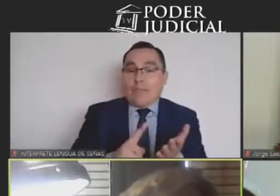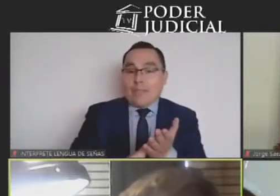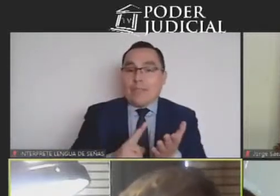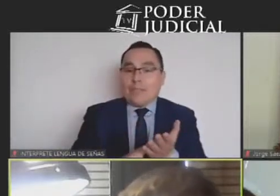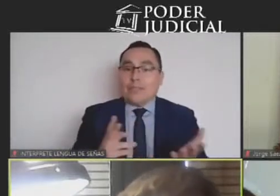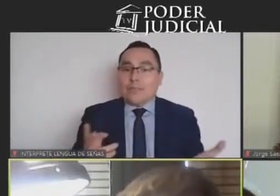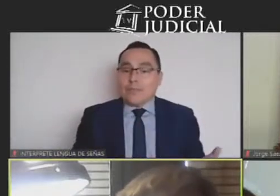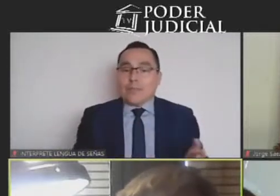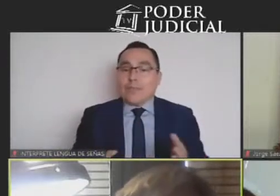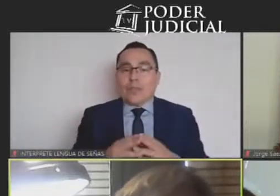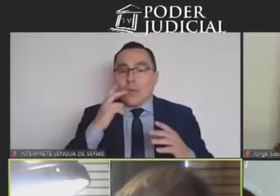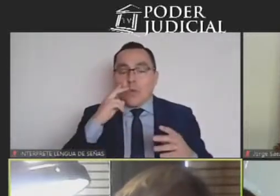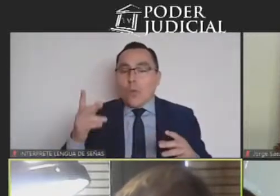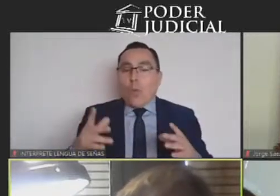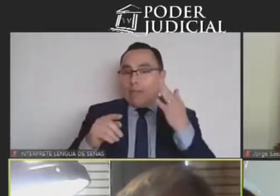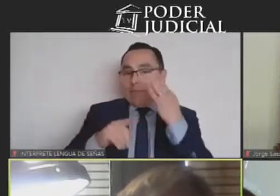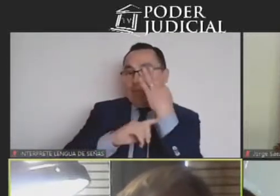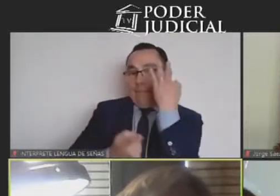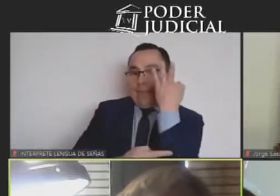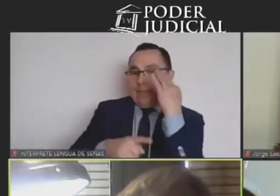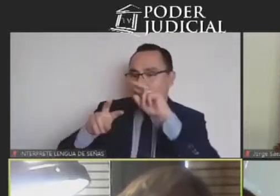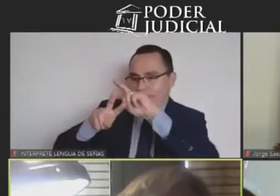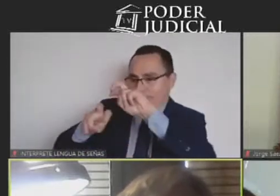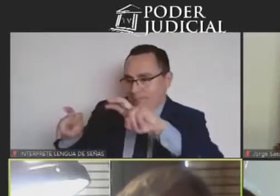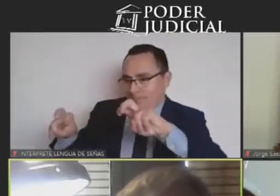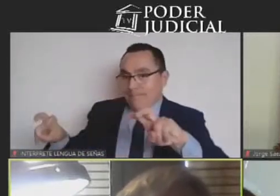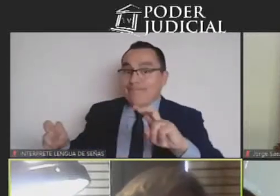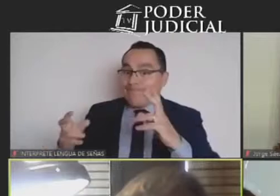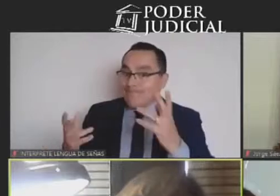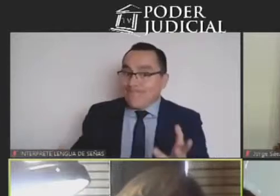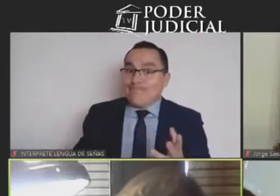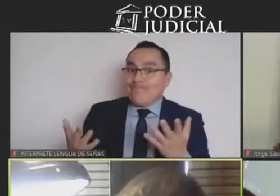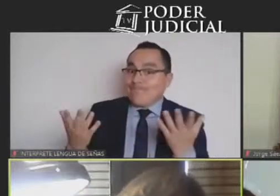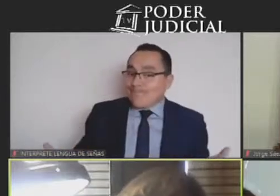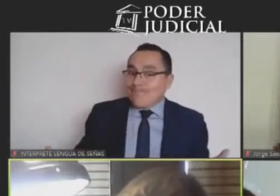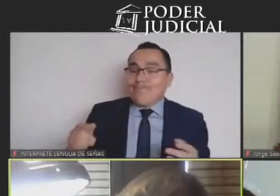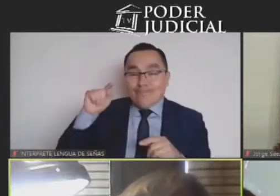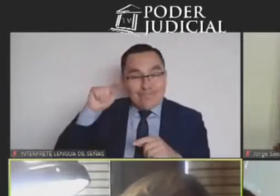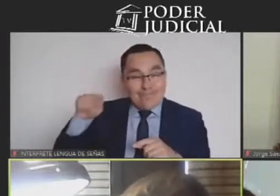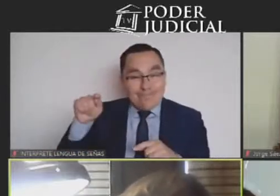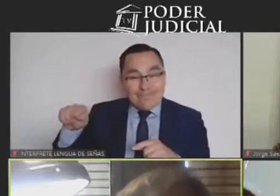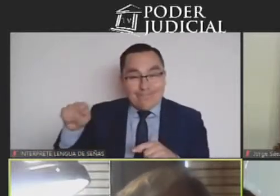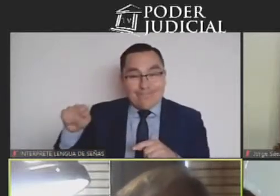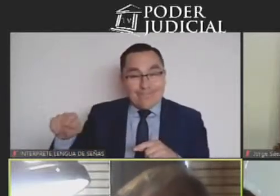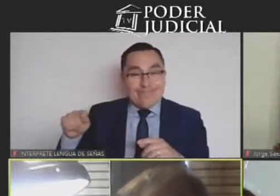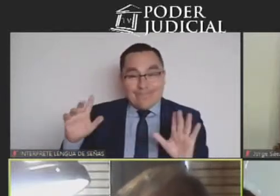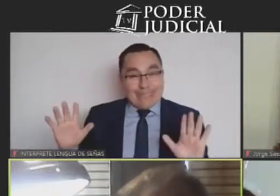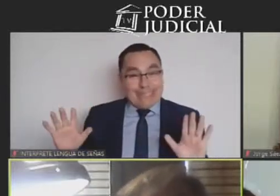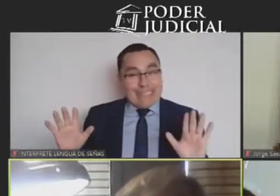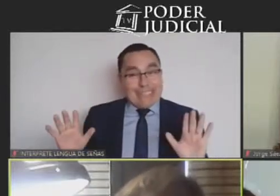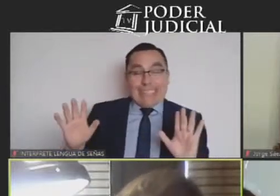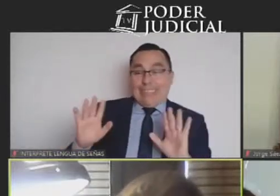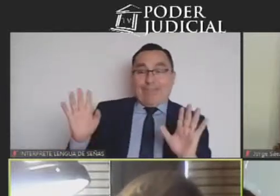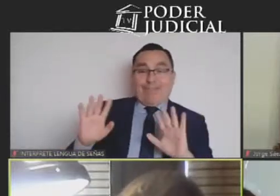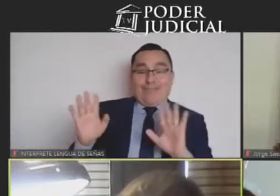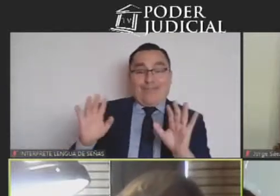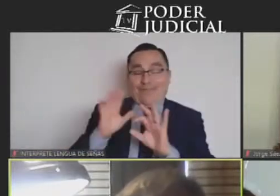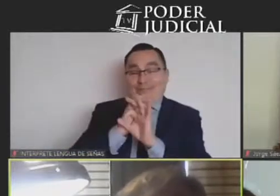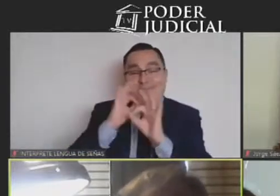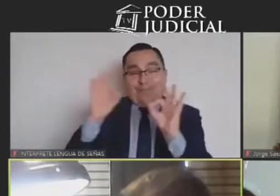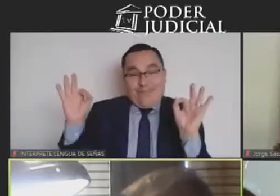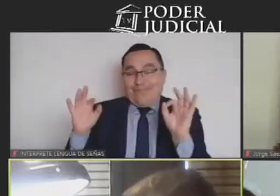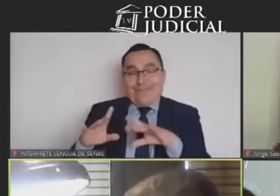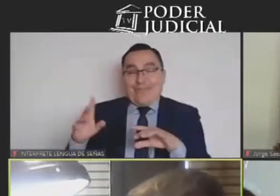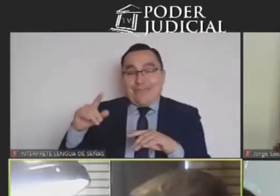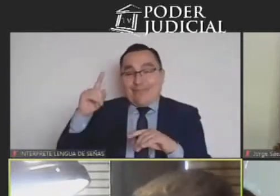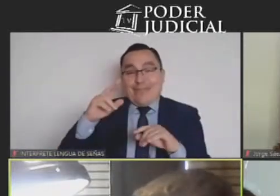de las fiscalizaciones, el ámbito que es un ámbito que ojalá no tuviera que existir, pero existe, y